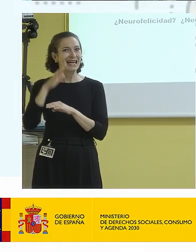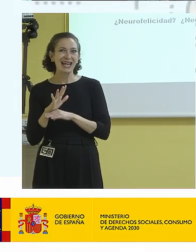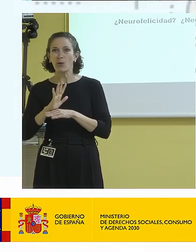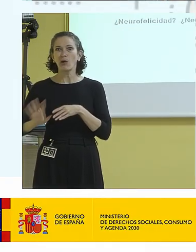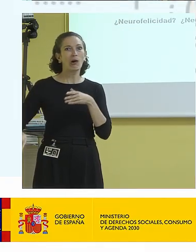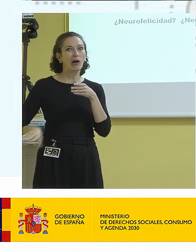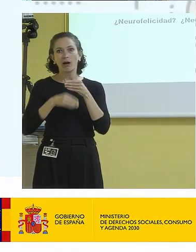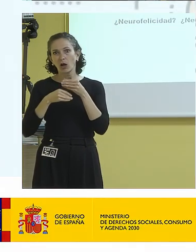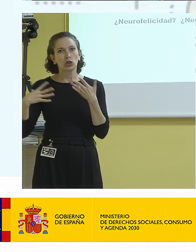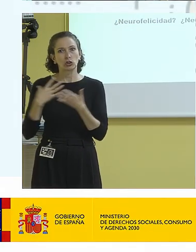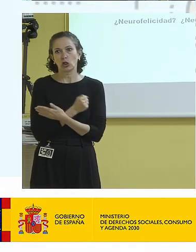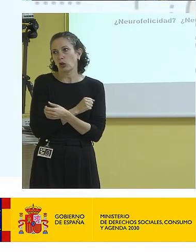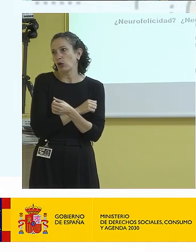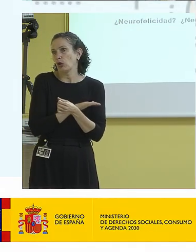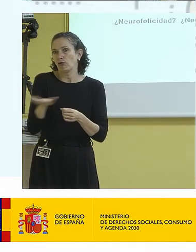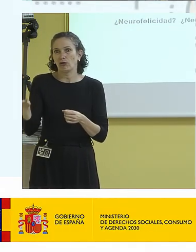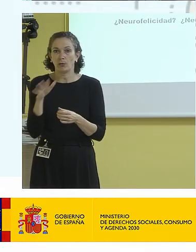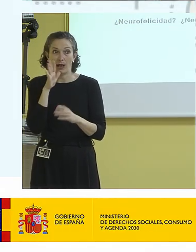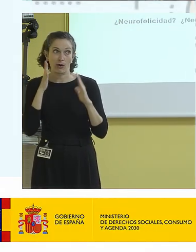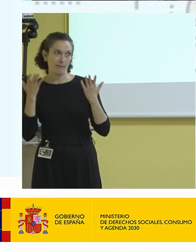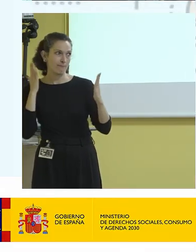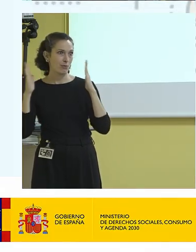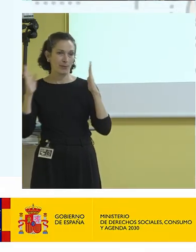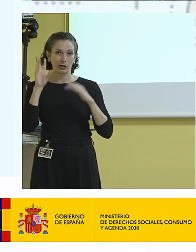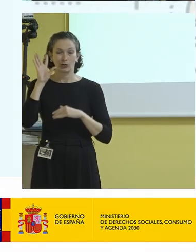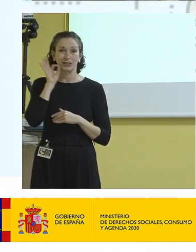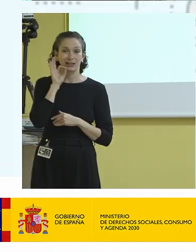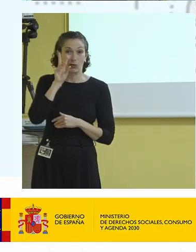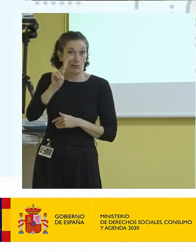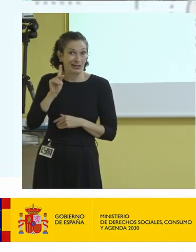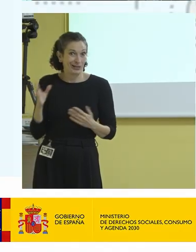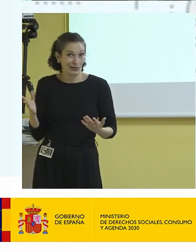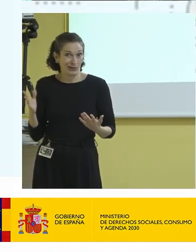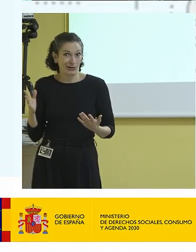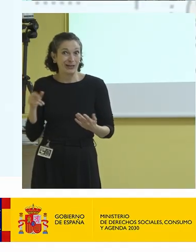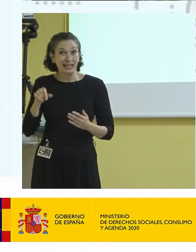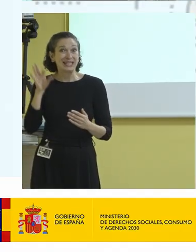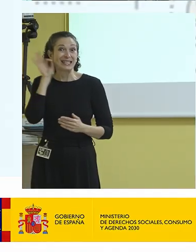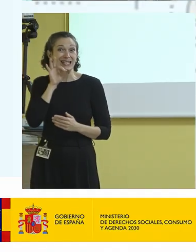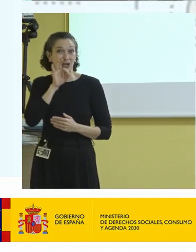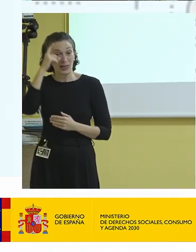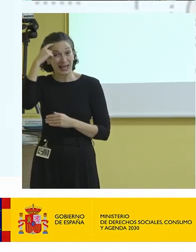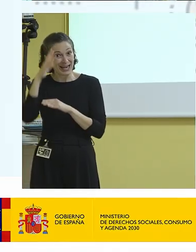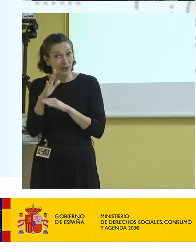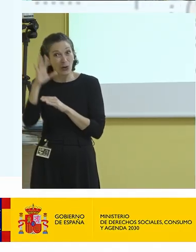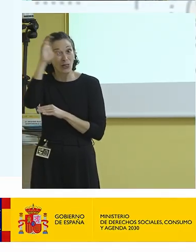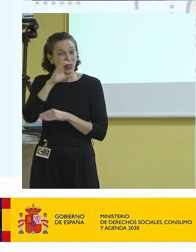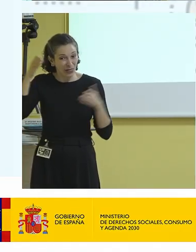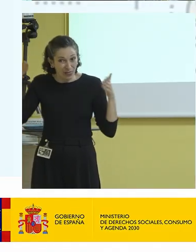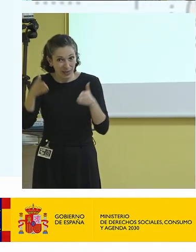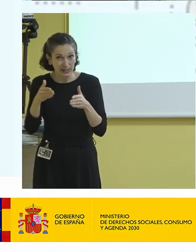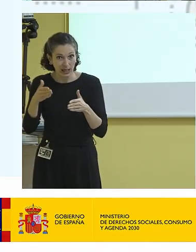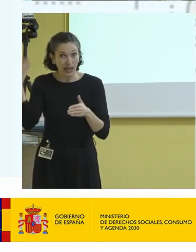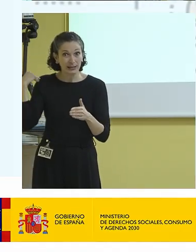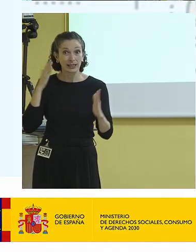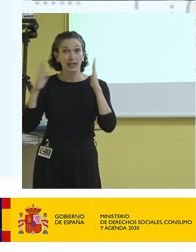todo, ¿vale? Pues estamos en el mundo en el que estamos, en el siglo XXI, a estas alturas. Estamos en el siglo de la neurociencia. Si alguien no lo sabe, en los